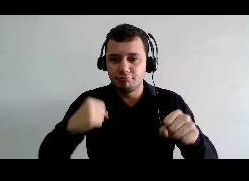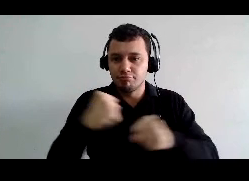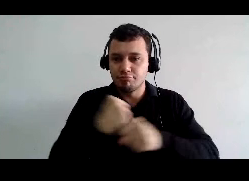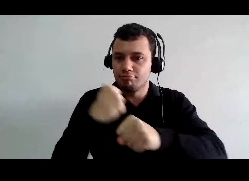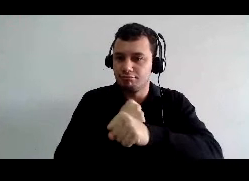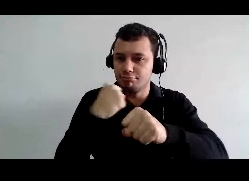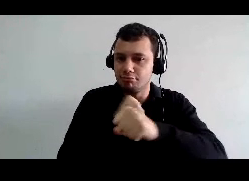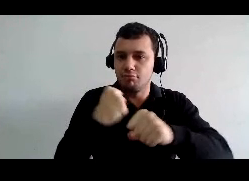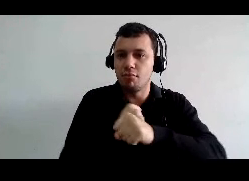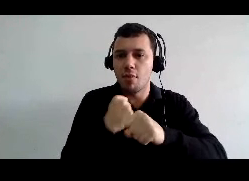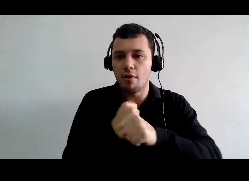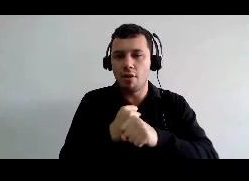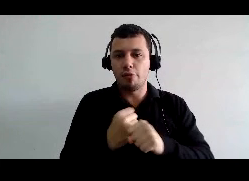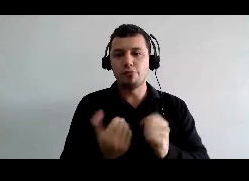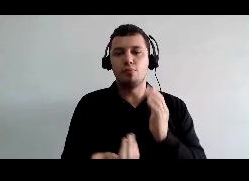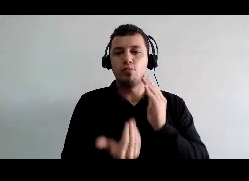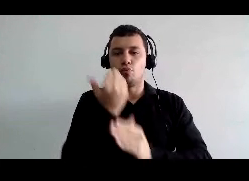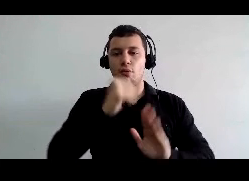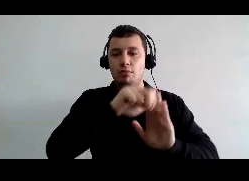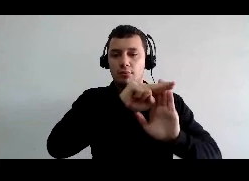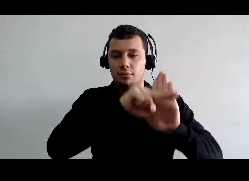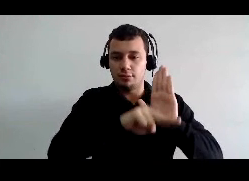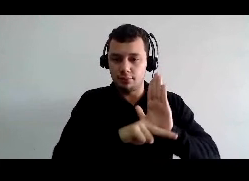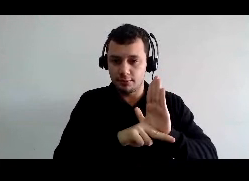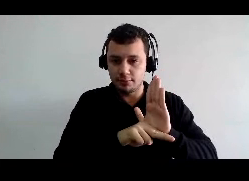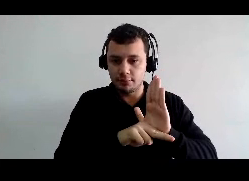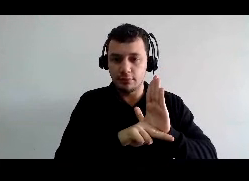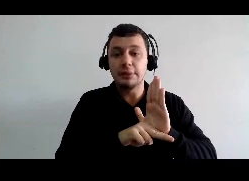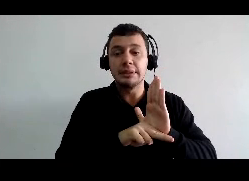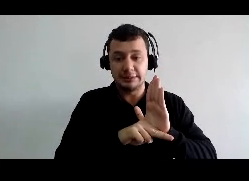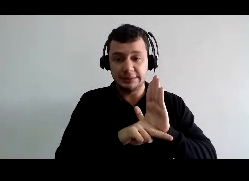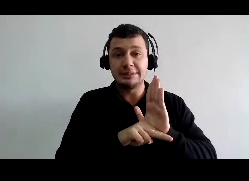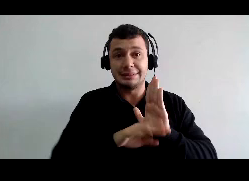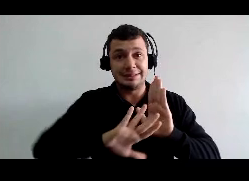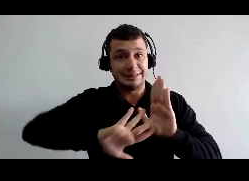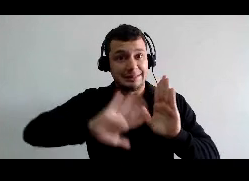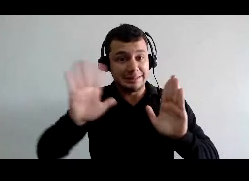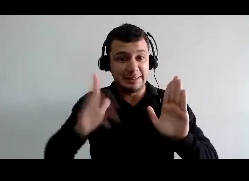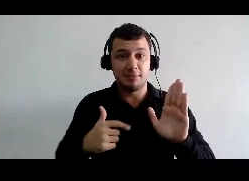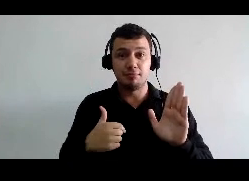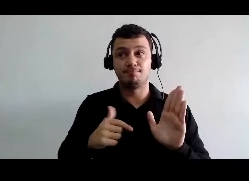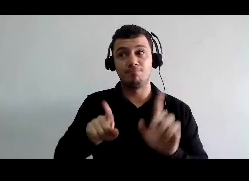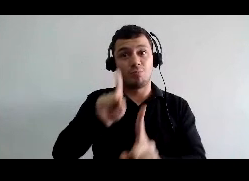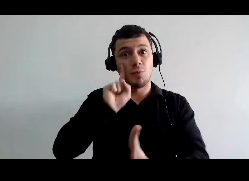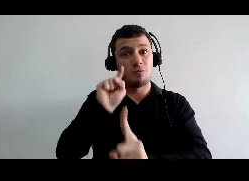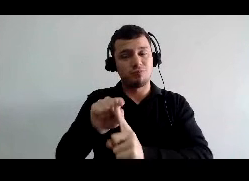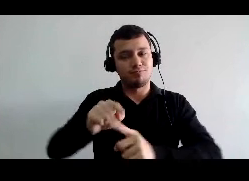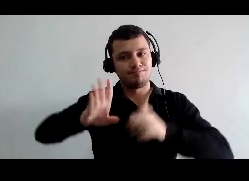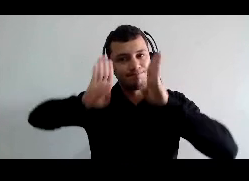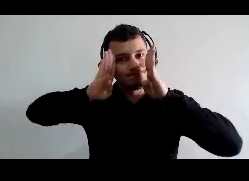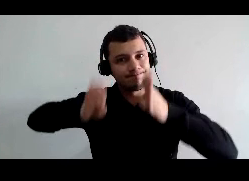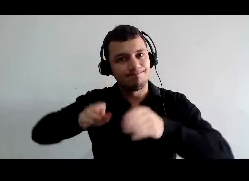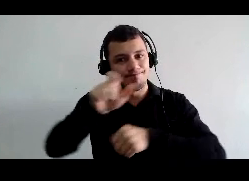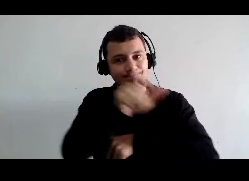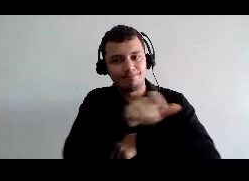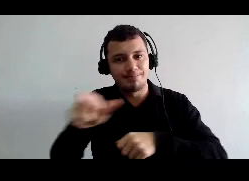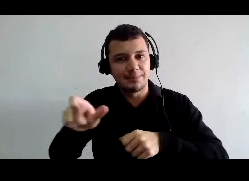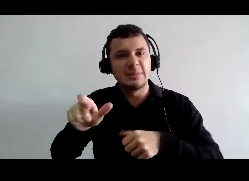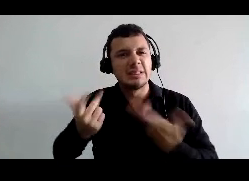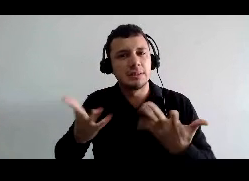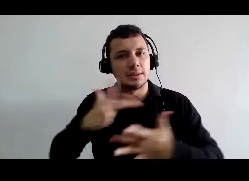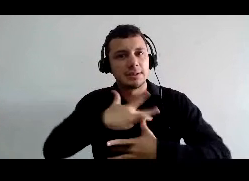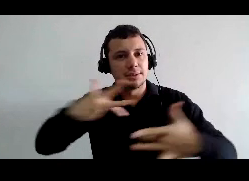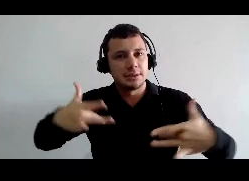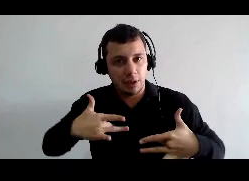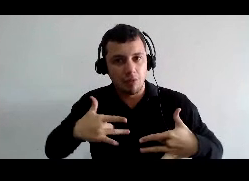cantidad de normas enfocado en la atención en salud, pero si nosotros nos vamos